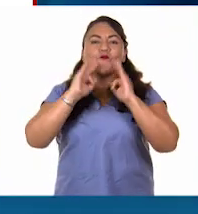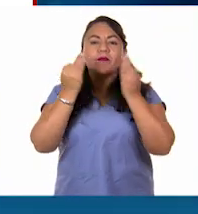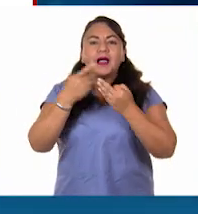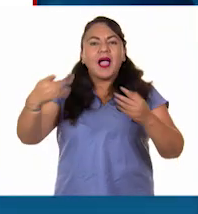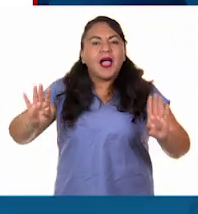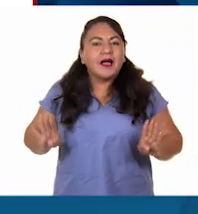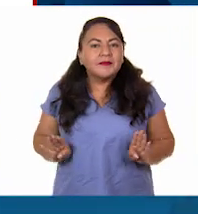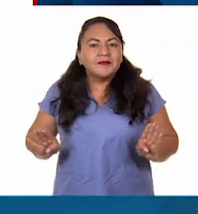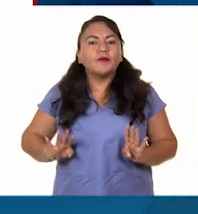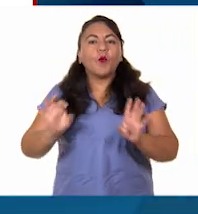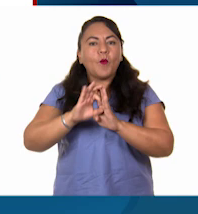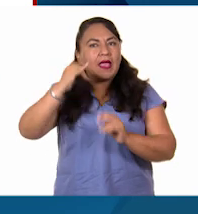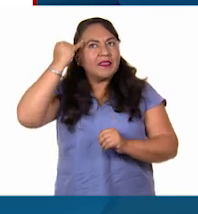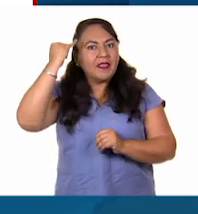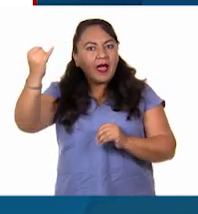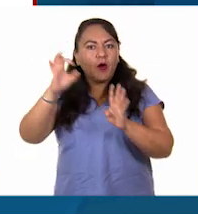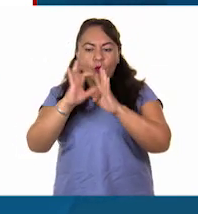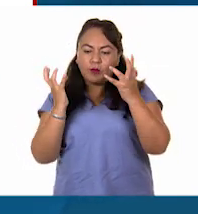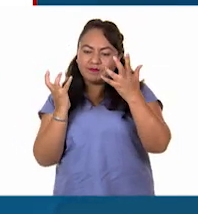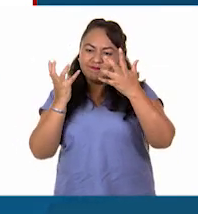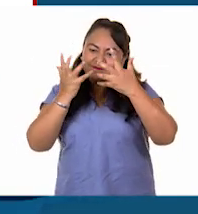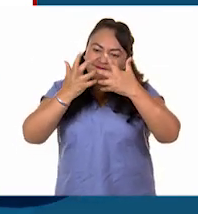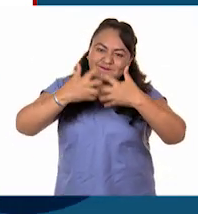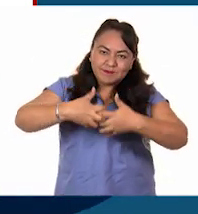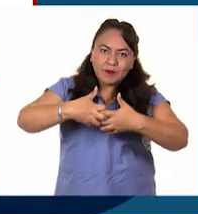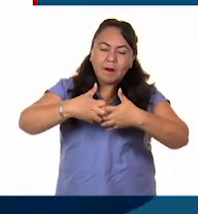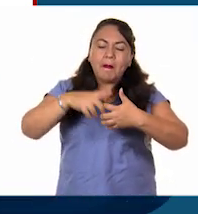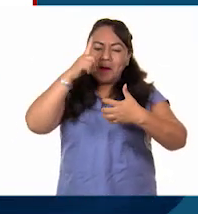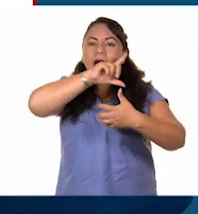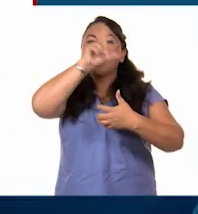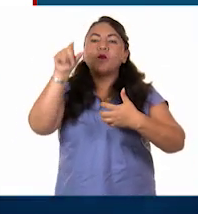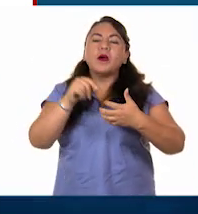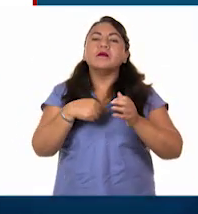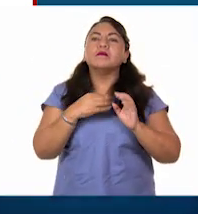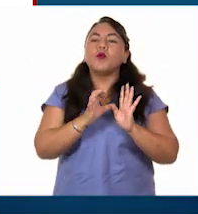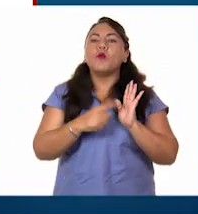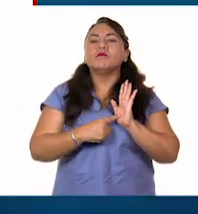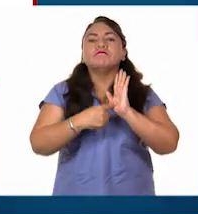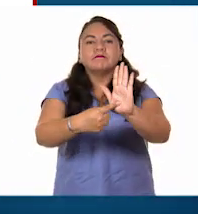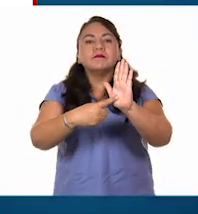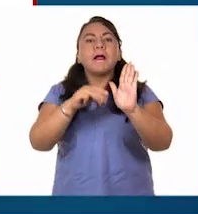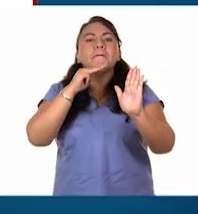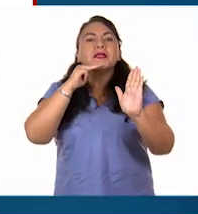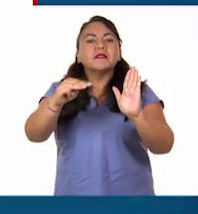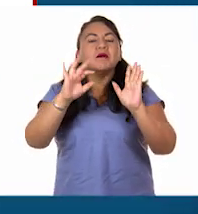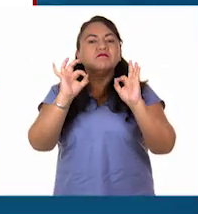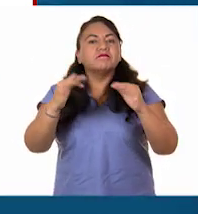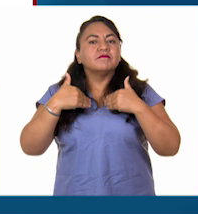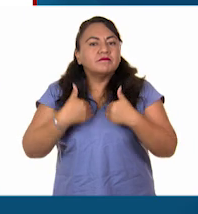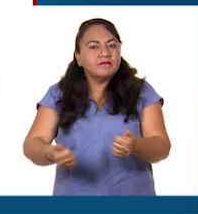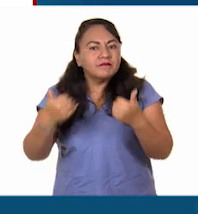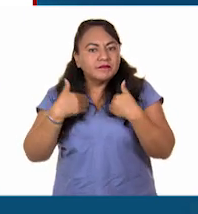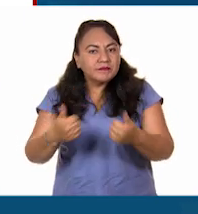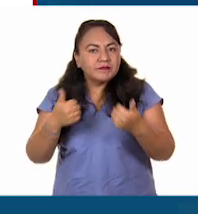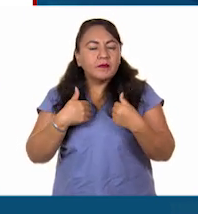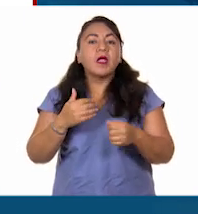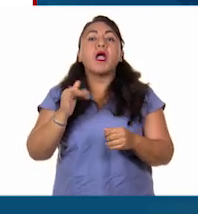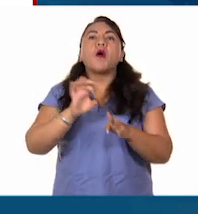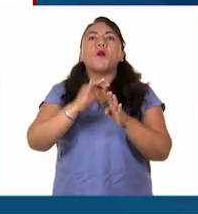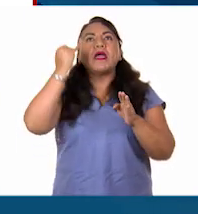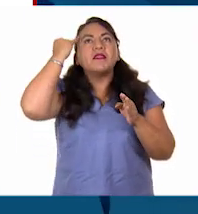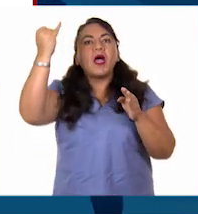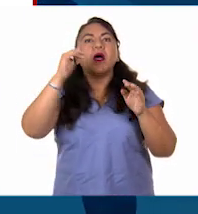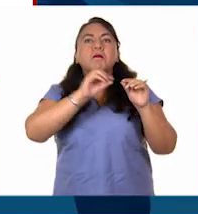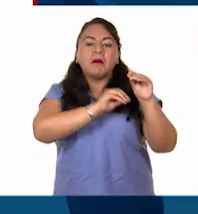en que articulamos las ideas en nuestro texto para que comuniquen un mensaje central que pueda ser comprendido y no una colección de